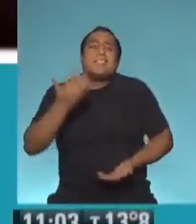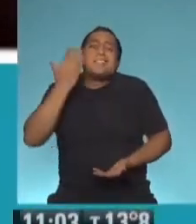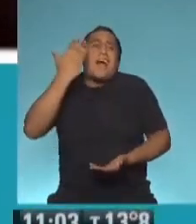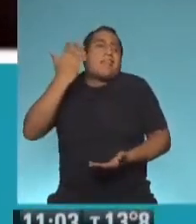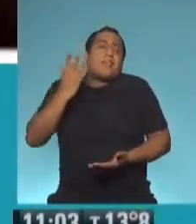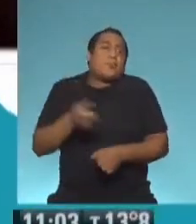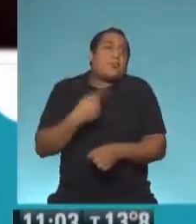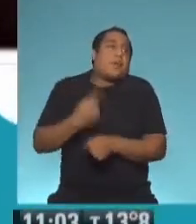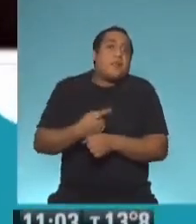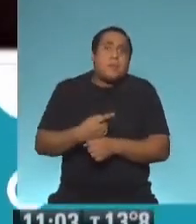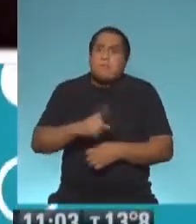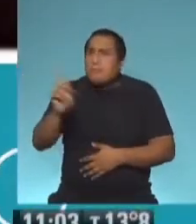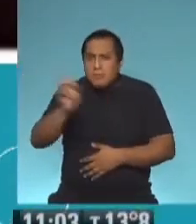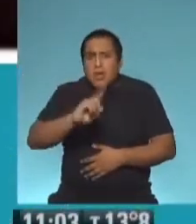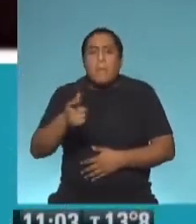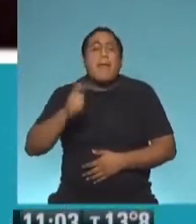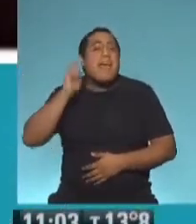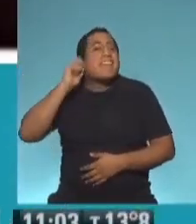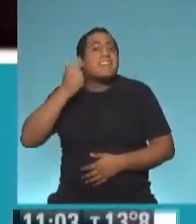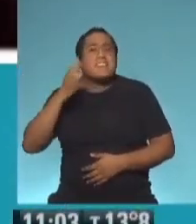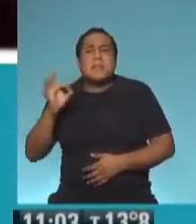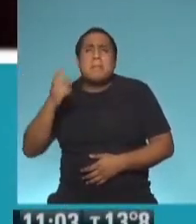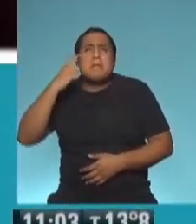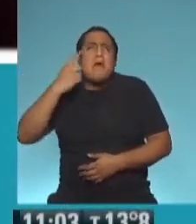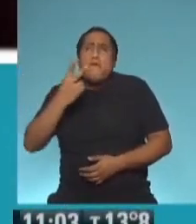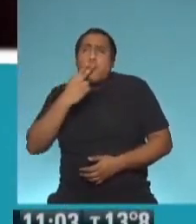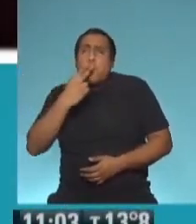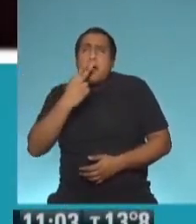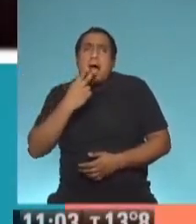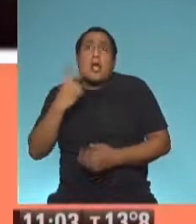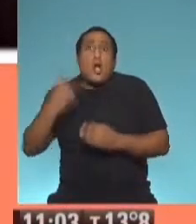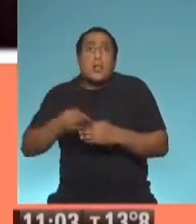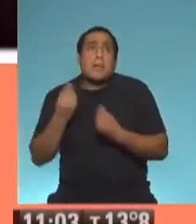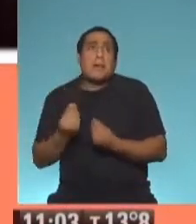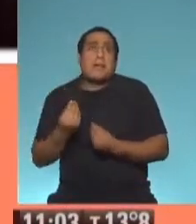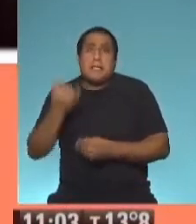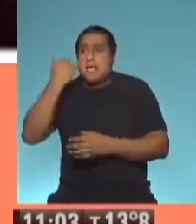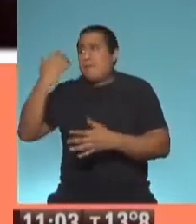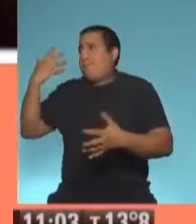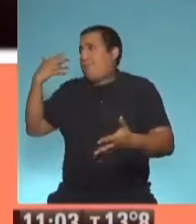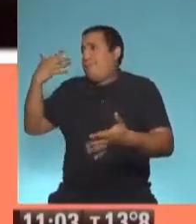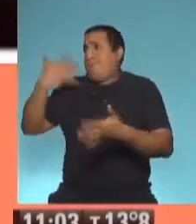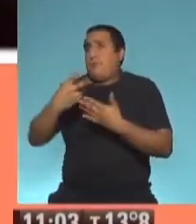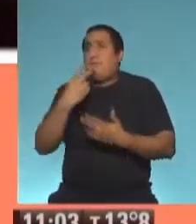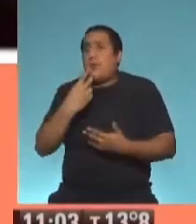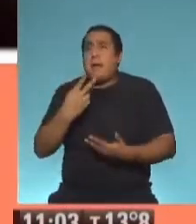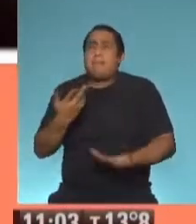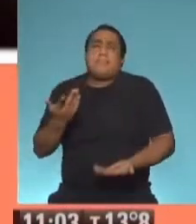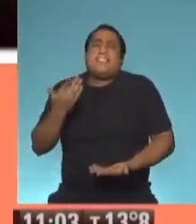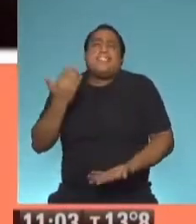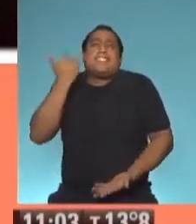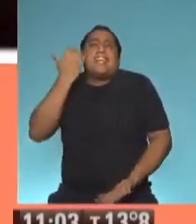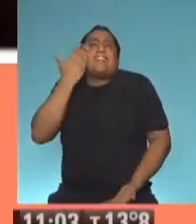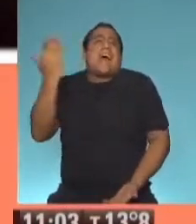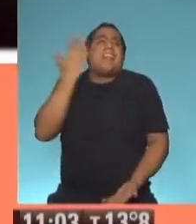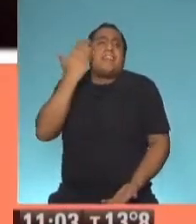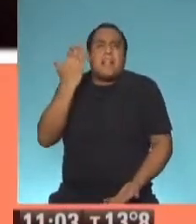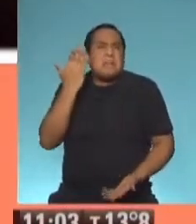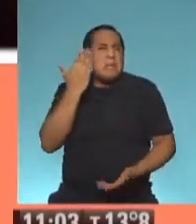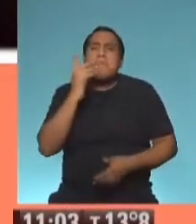que quizás tiene 60 y dice, ¿para qué voy a dejar de fumar si ya fumé toda mi vida? Exactamente, por eso